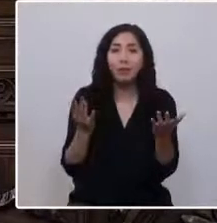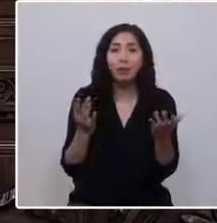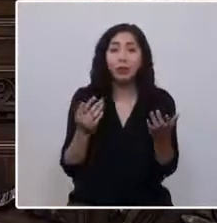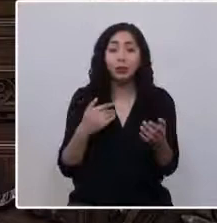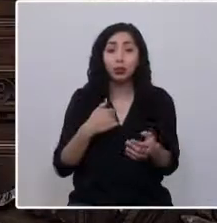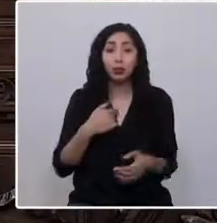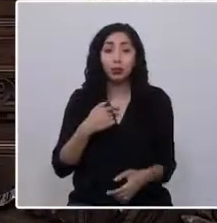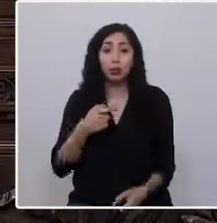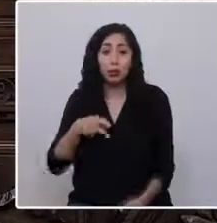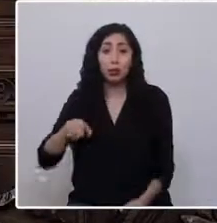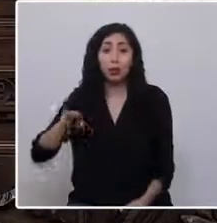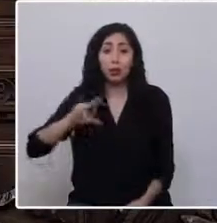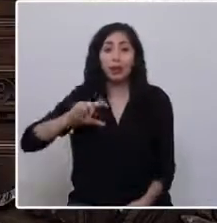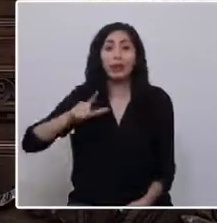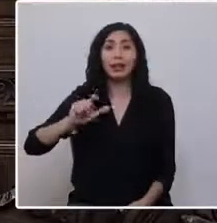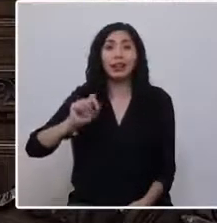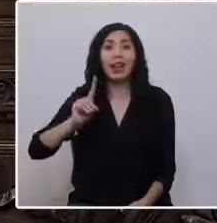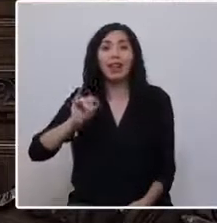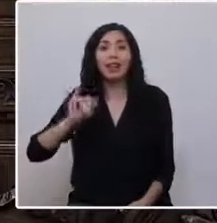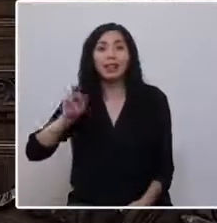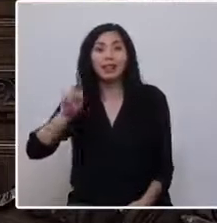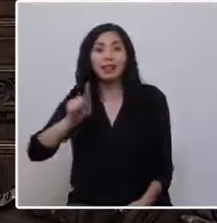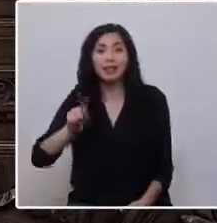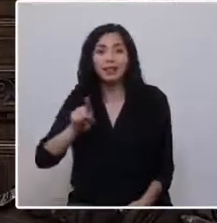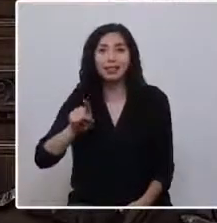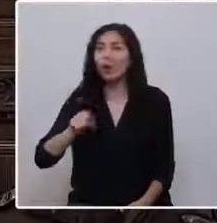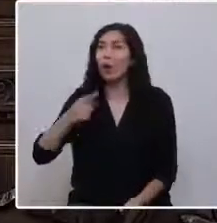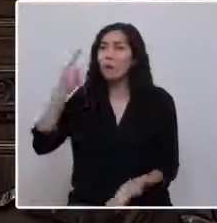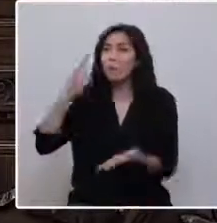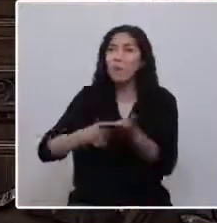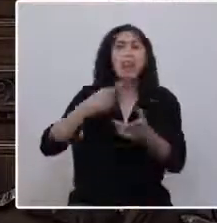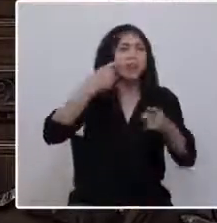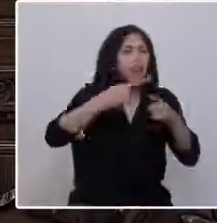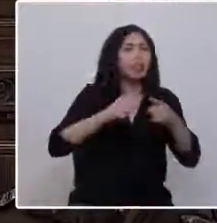me quería hablar y mil veces venceremos